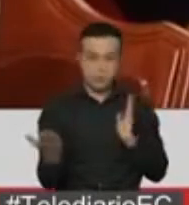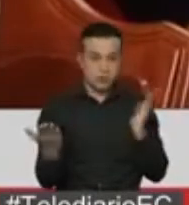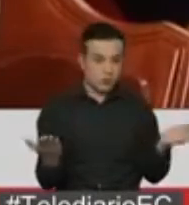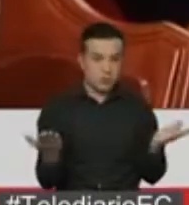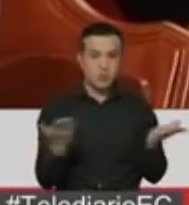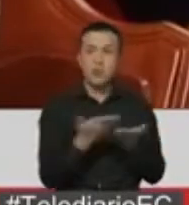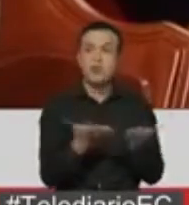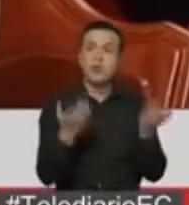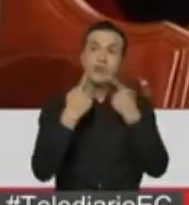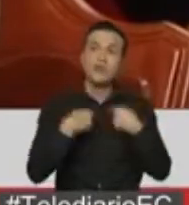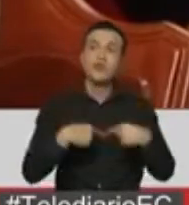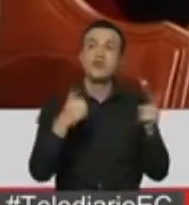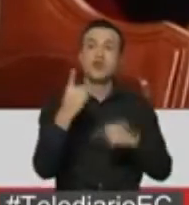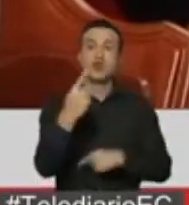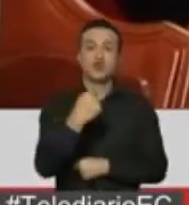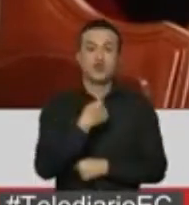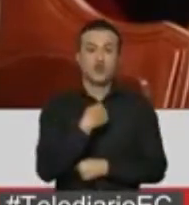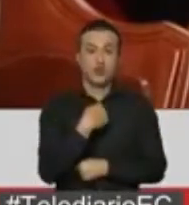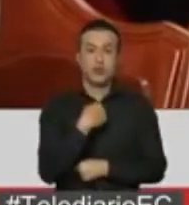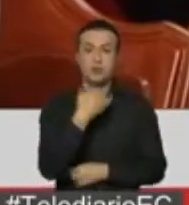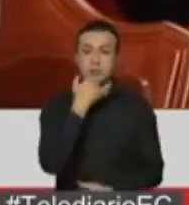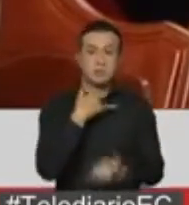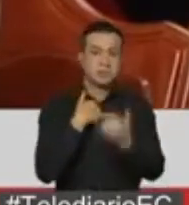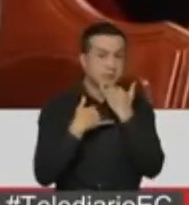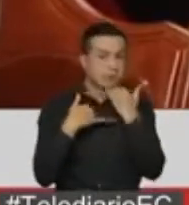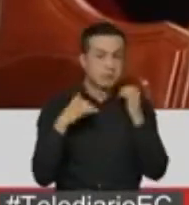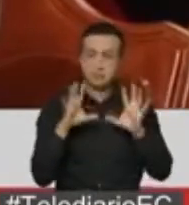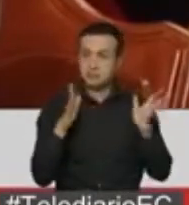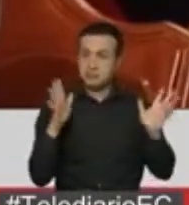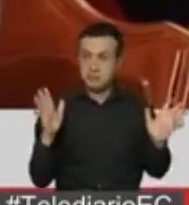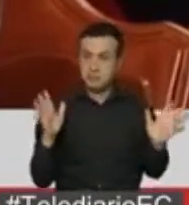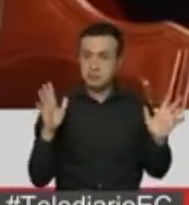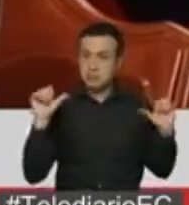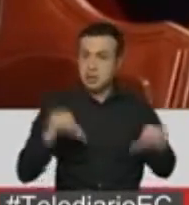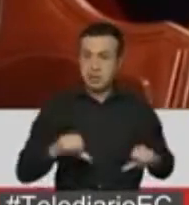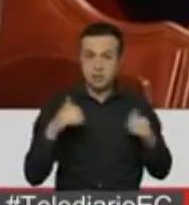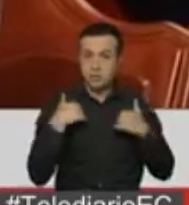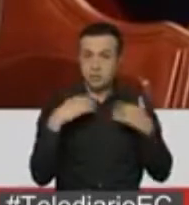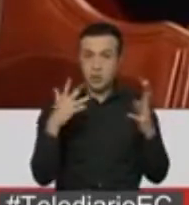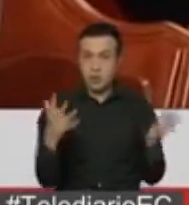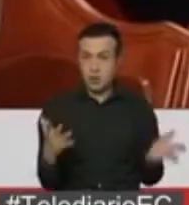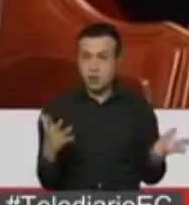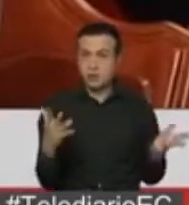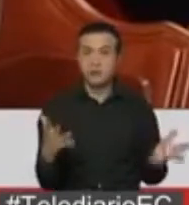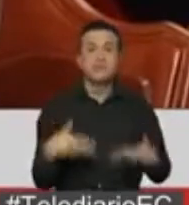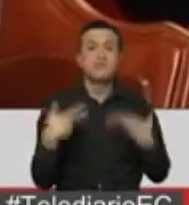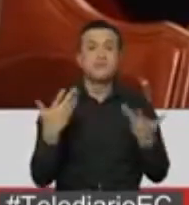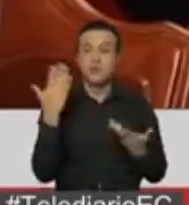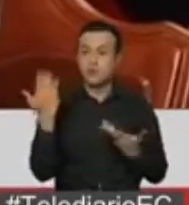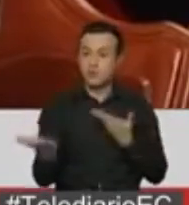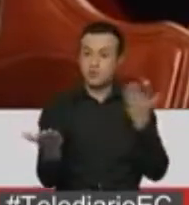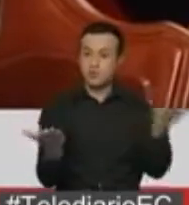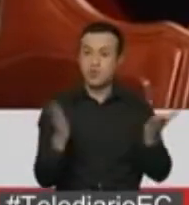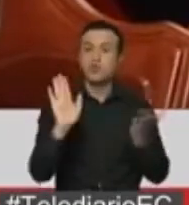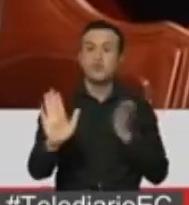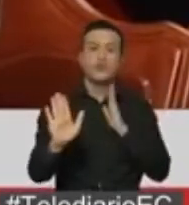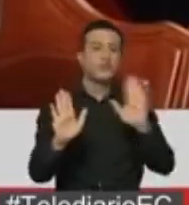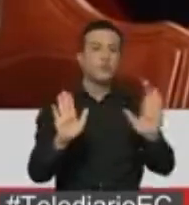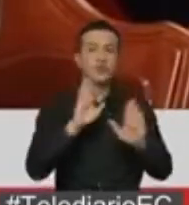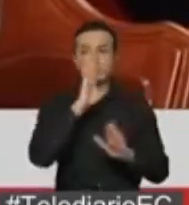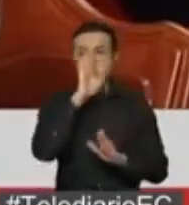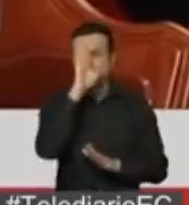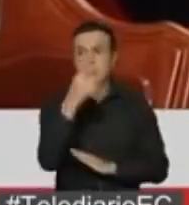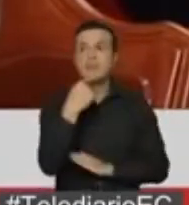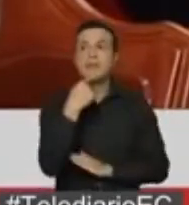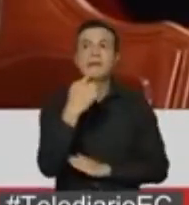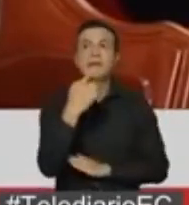ese diálogo dicen que yo he cometido ninguna incorrección y ninguna falta. Lo que sucede es que ambos permanentemente mencionan